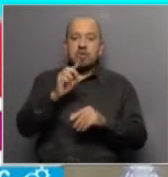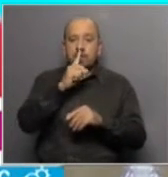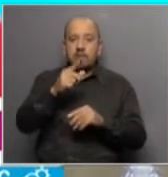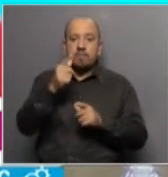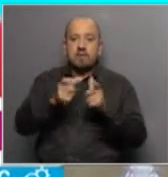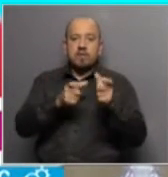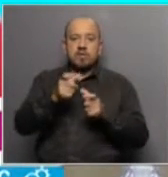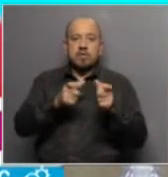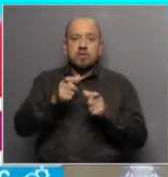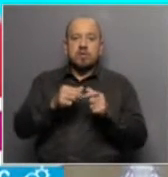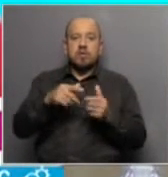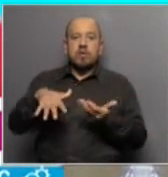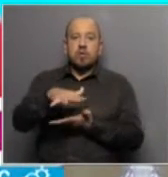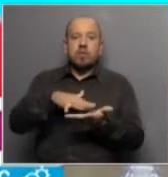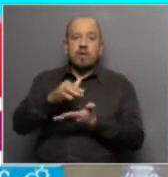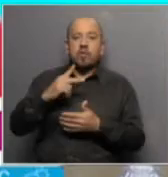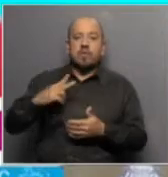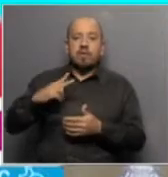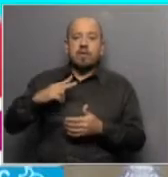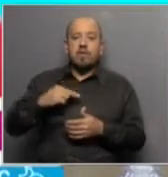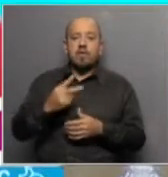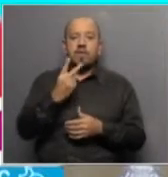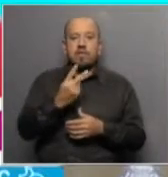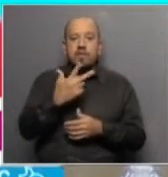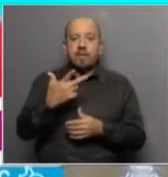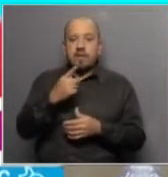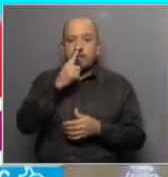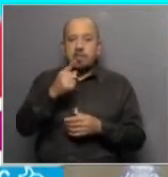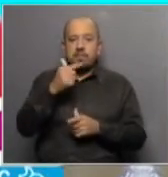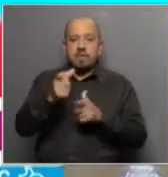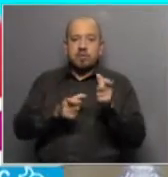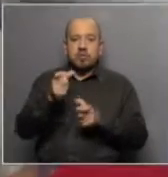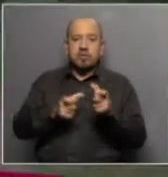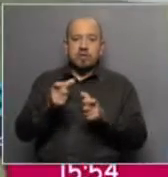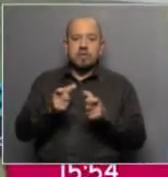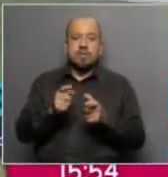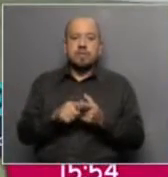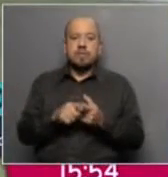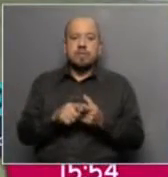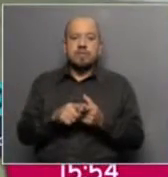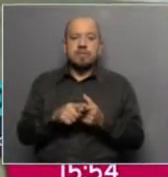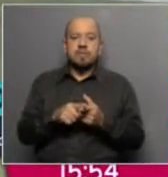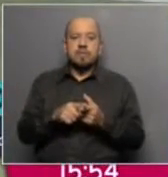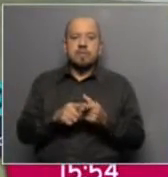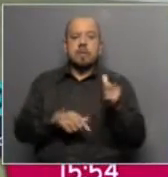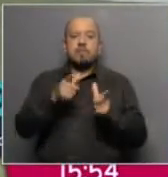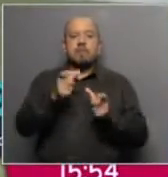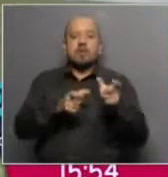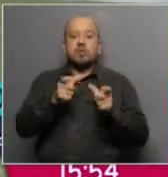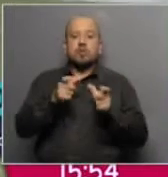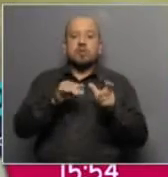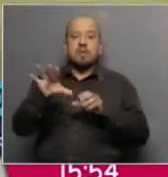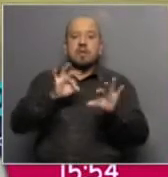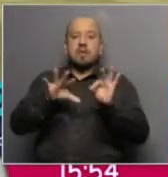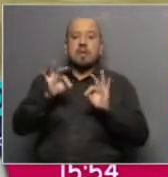barrios privados 23.000 personas, ¿no? Barrios privados, diferencia. Mayor hectáreas, menor cantidad de personas. Personas, habitantes, ciudadanos, eligen irse